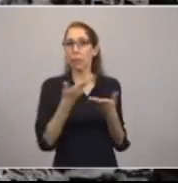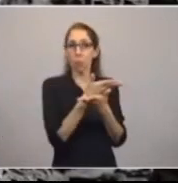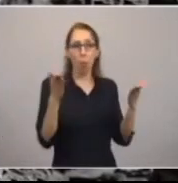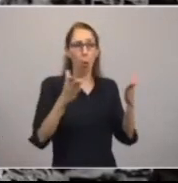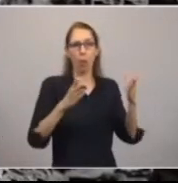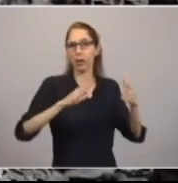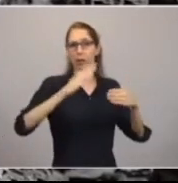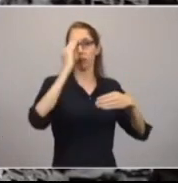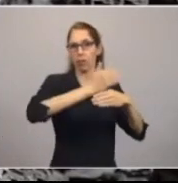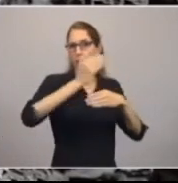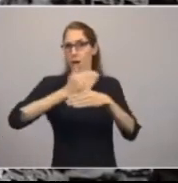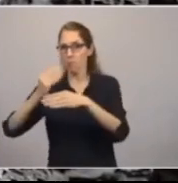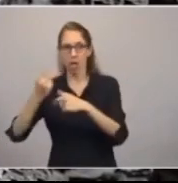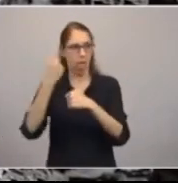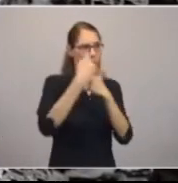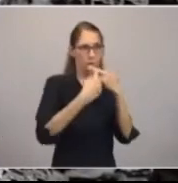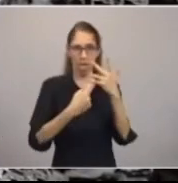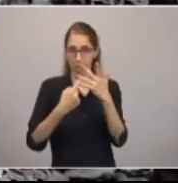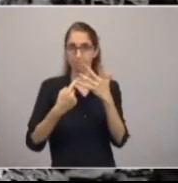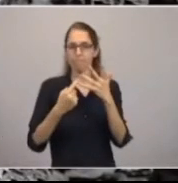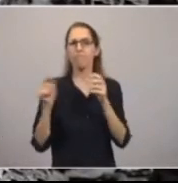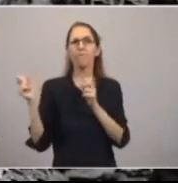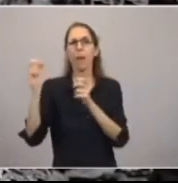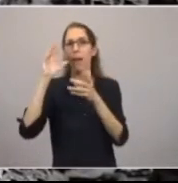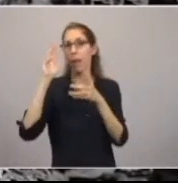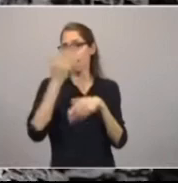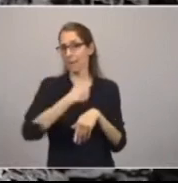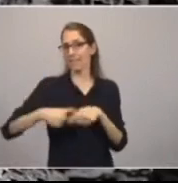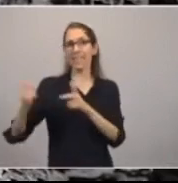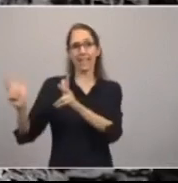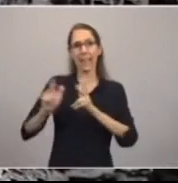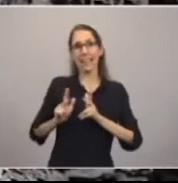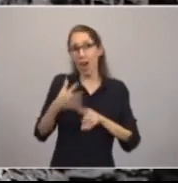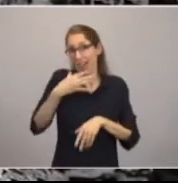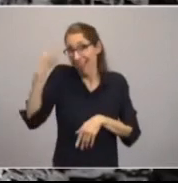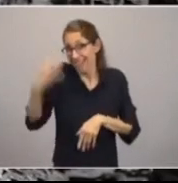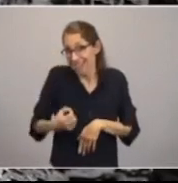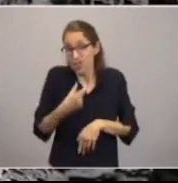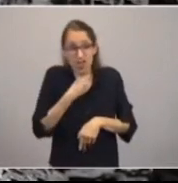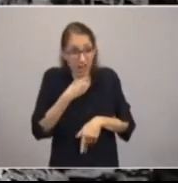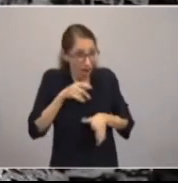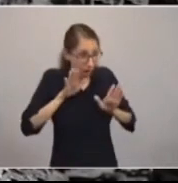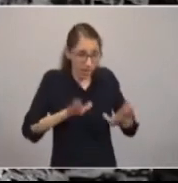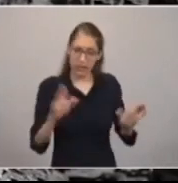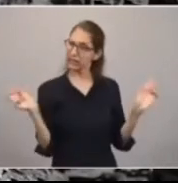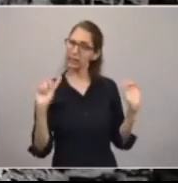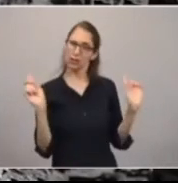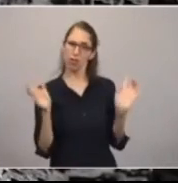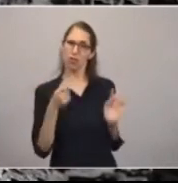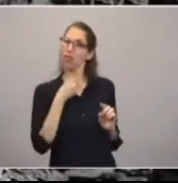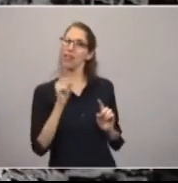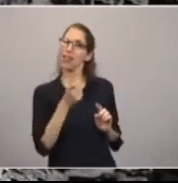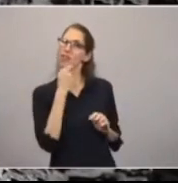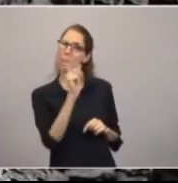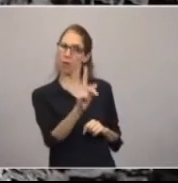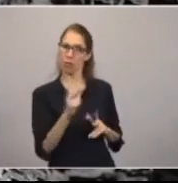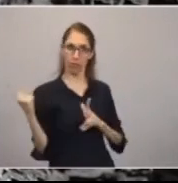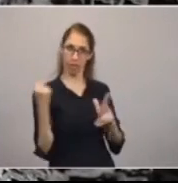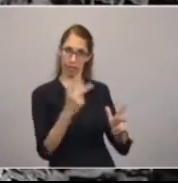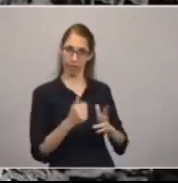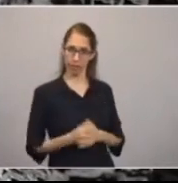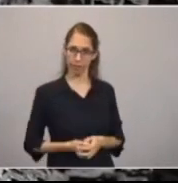¿cómo explicarlo? Y dijo, la verdad que esto no es lo que yo quiero hacer. Dijo, lo odio.